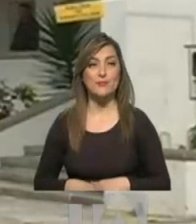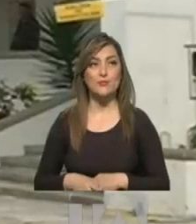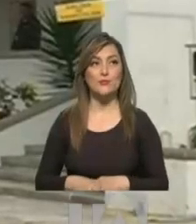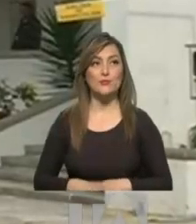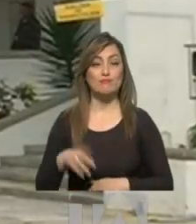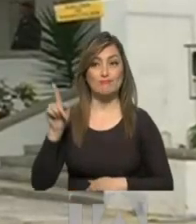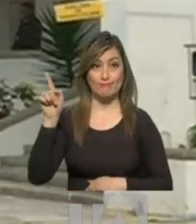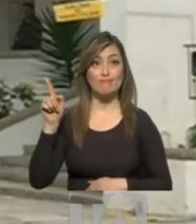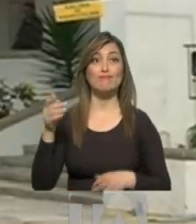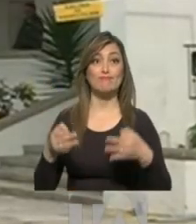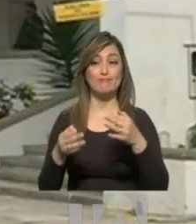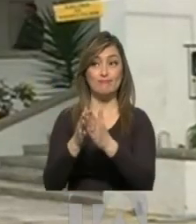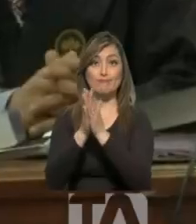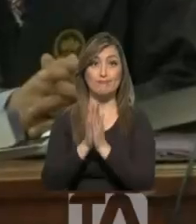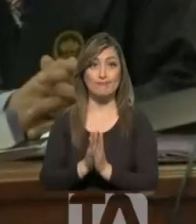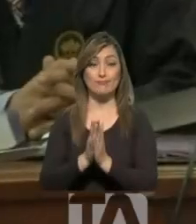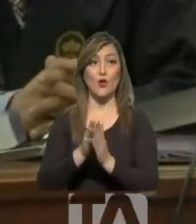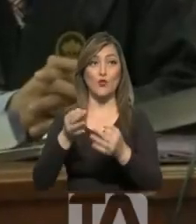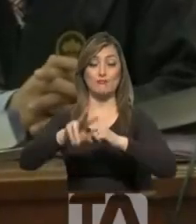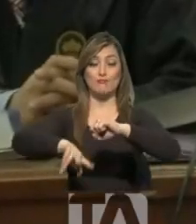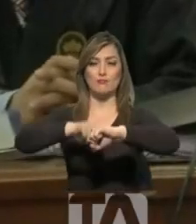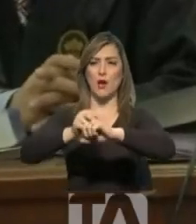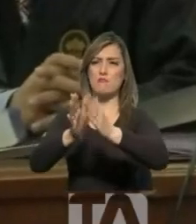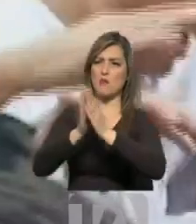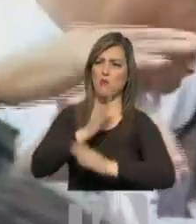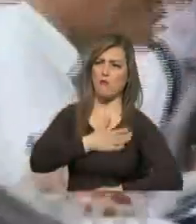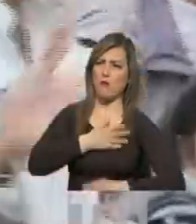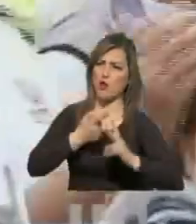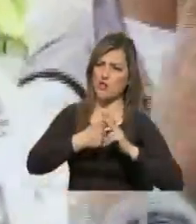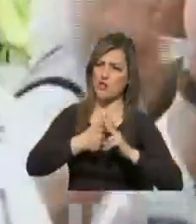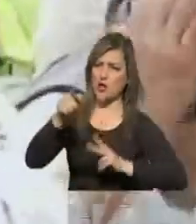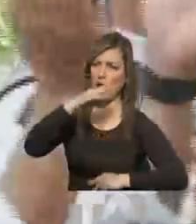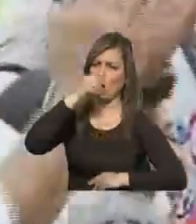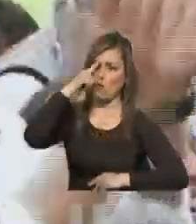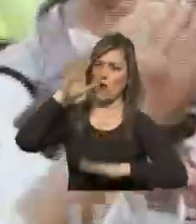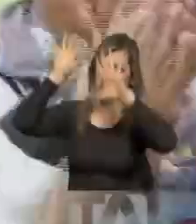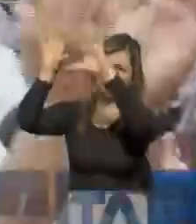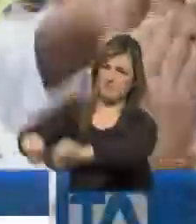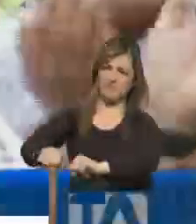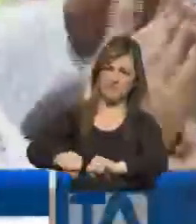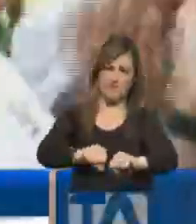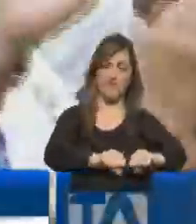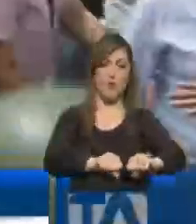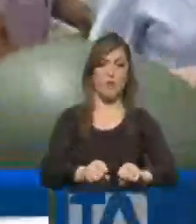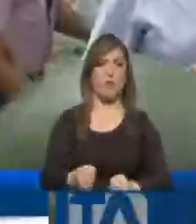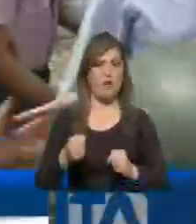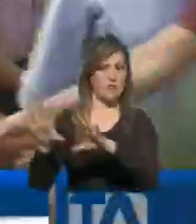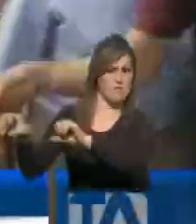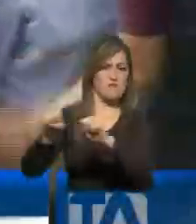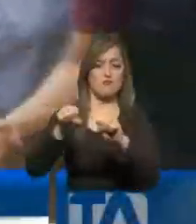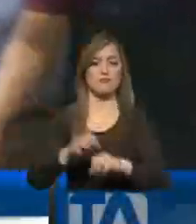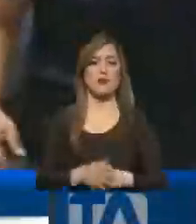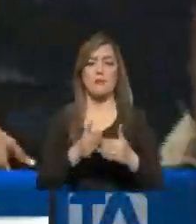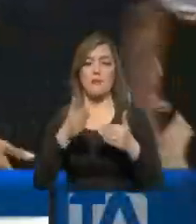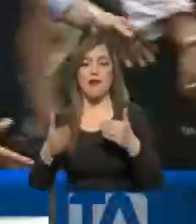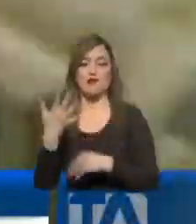lo que el tribunal, que también ha pedido al titular de la Corte Nacional de Justicia que se inicie su extradición, dio este miércoles un plazo de 5 días, que